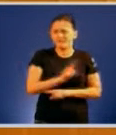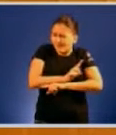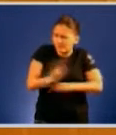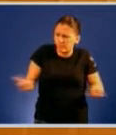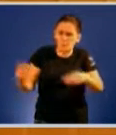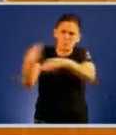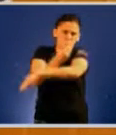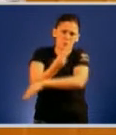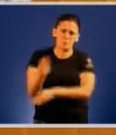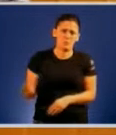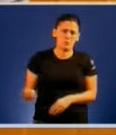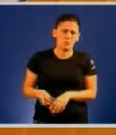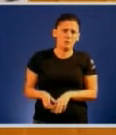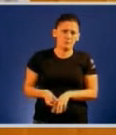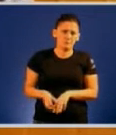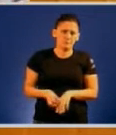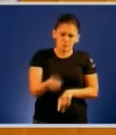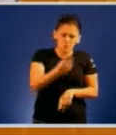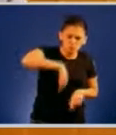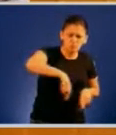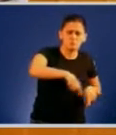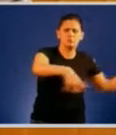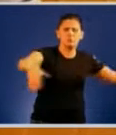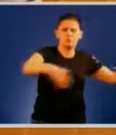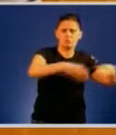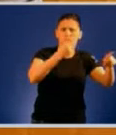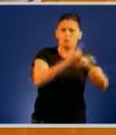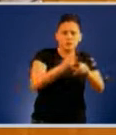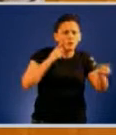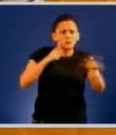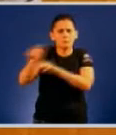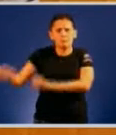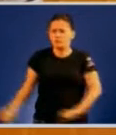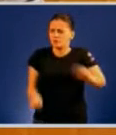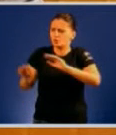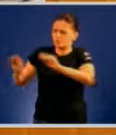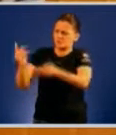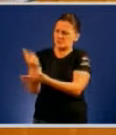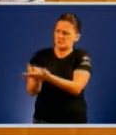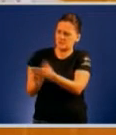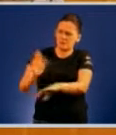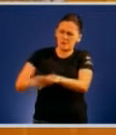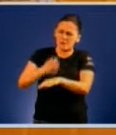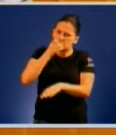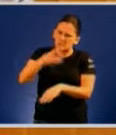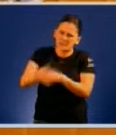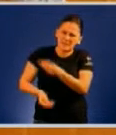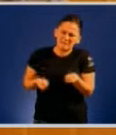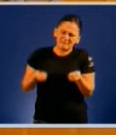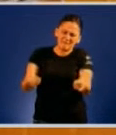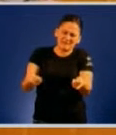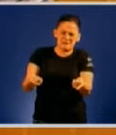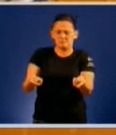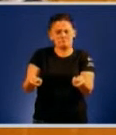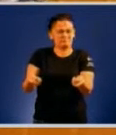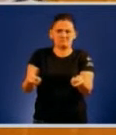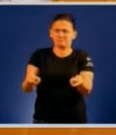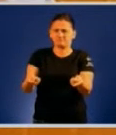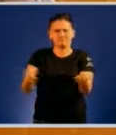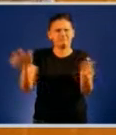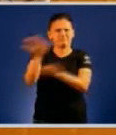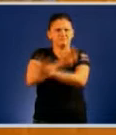Tampouco coincidimos con vós, e si coincidimos entre nós, coas medidas de protección que vostedes deseñan para os bens. Crean confusións,